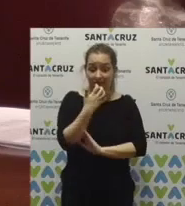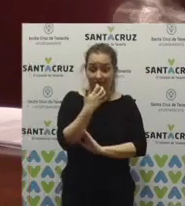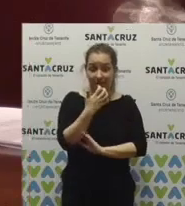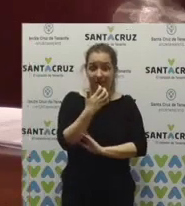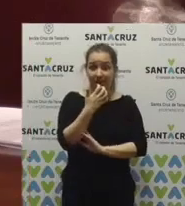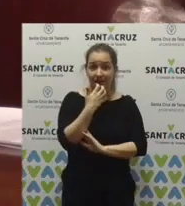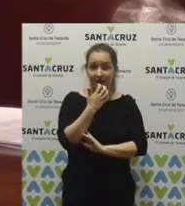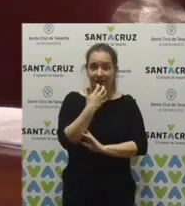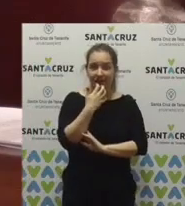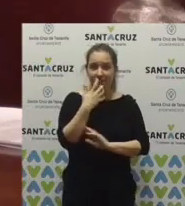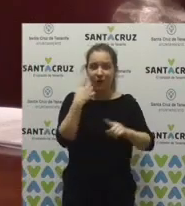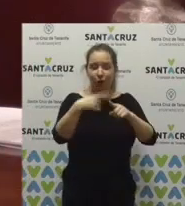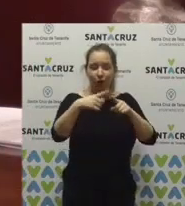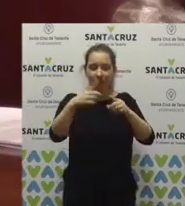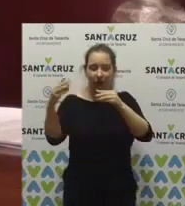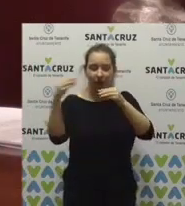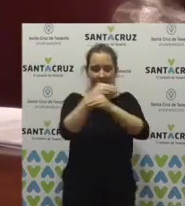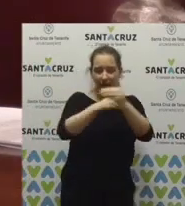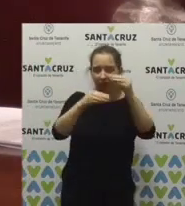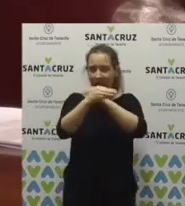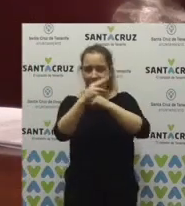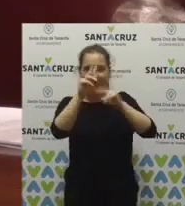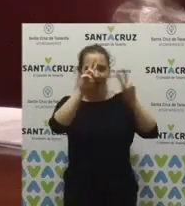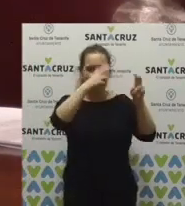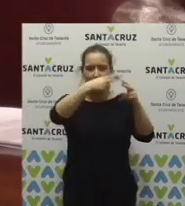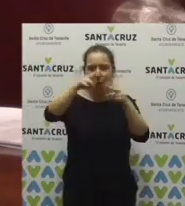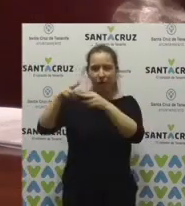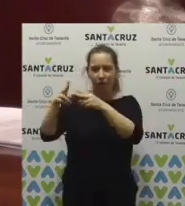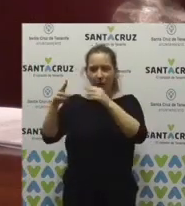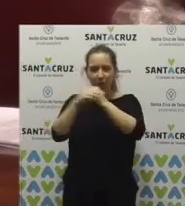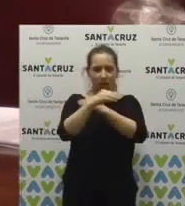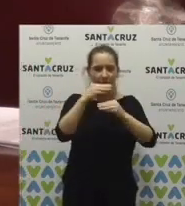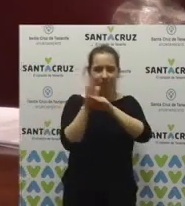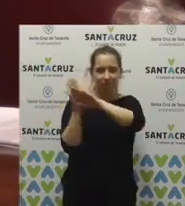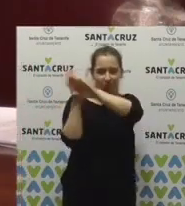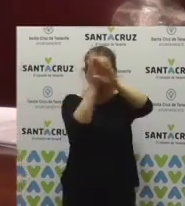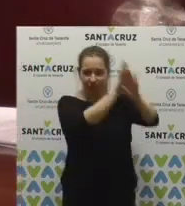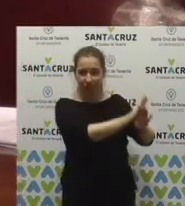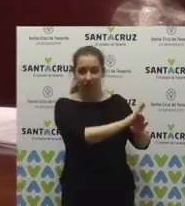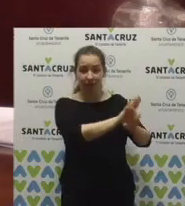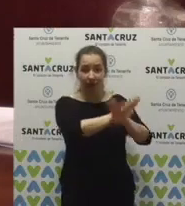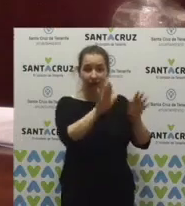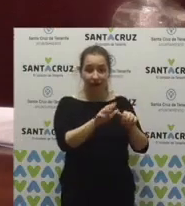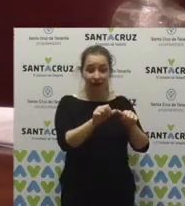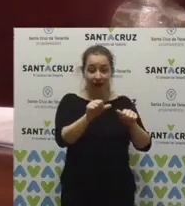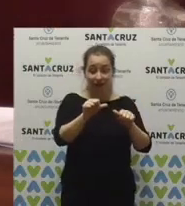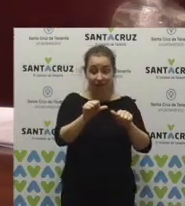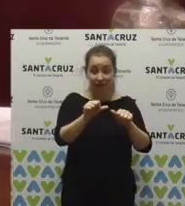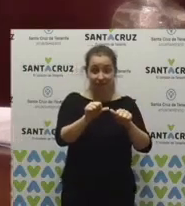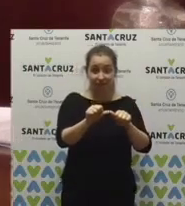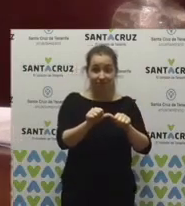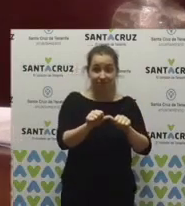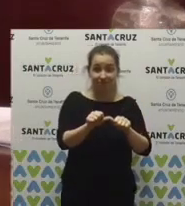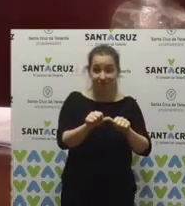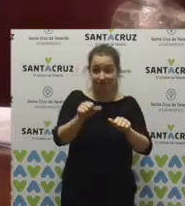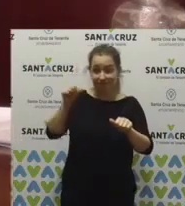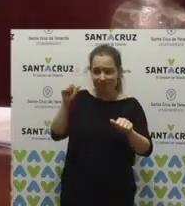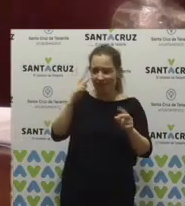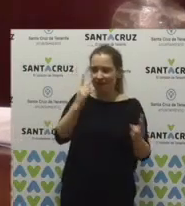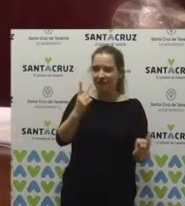la discrepancia en temas políticos detrás está no sólo el esfuerzo sino la